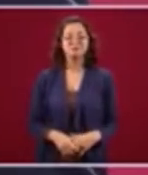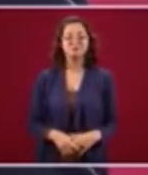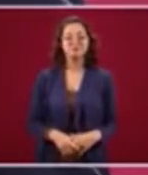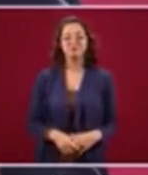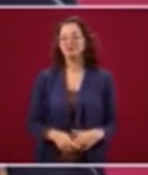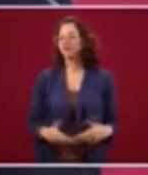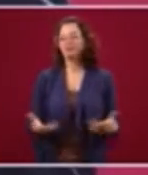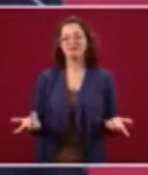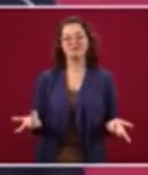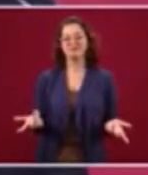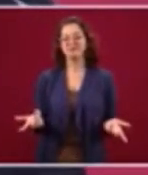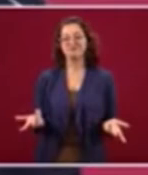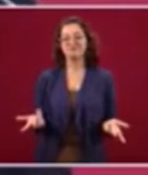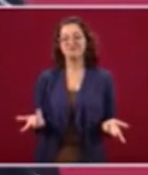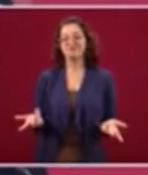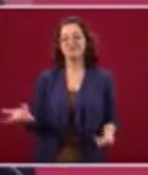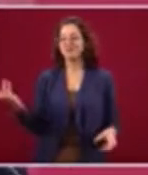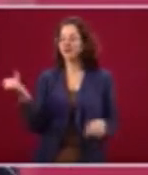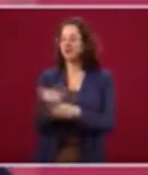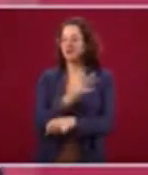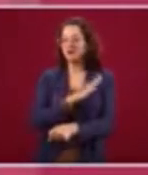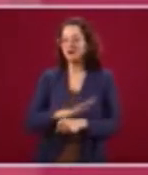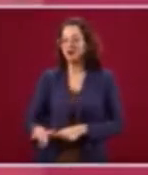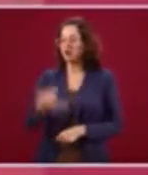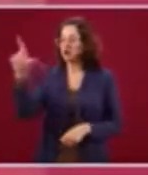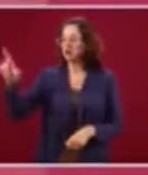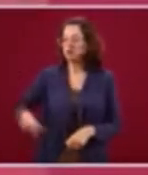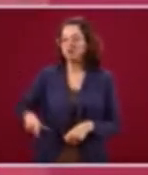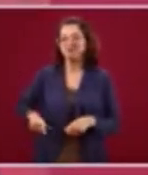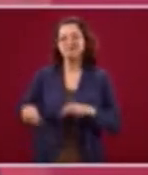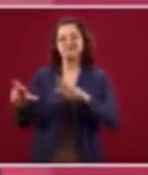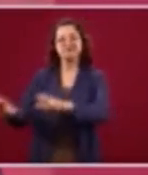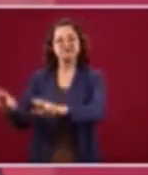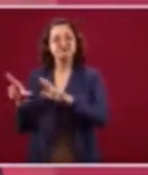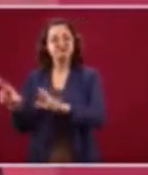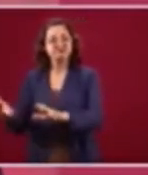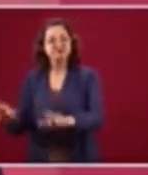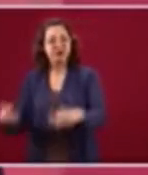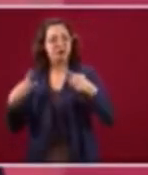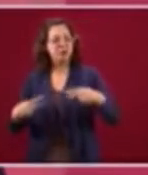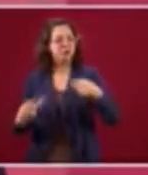No puede haber gobierno rico con pueblo pobre.